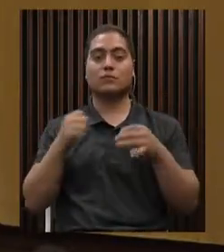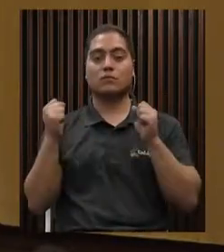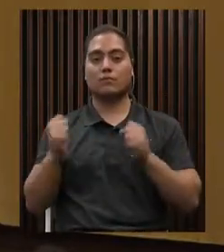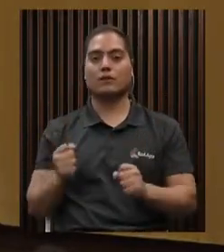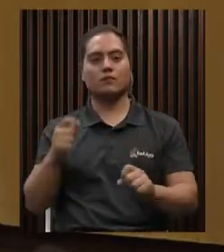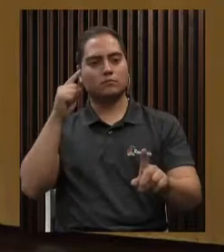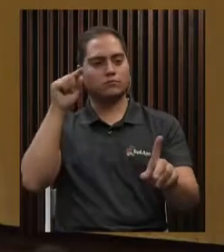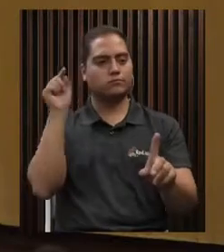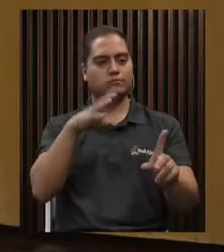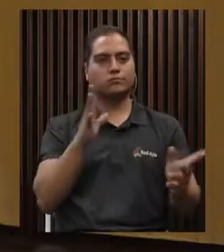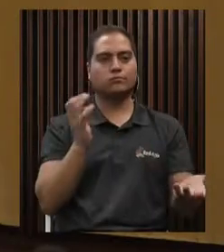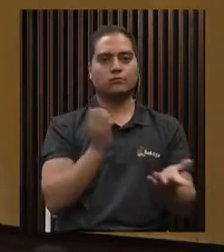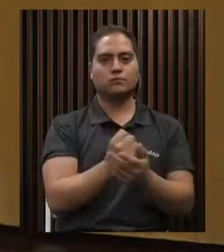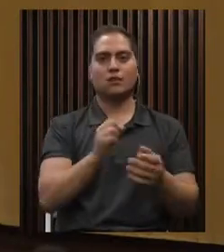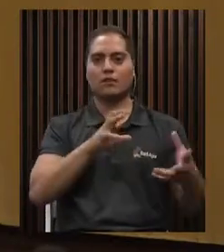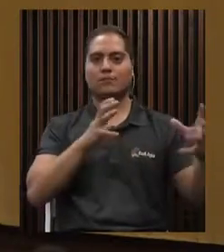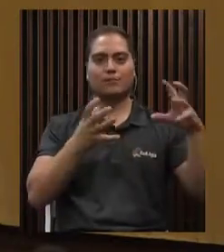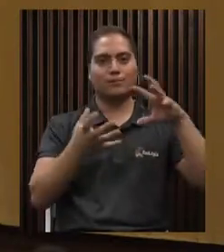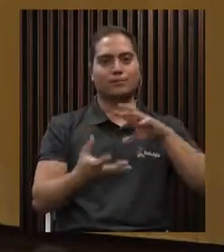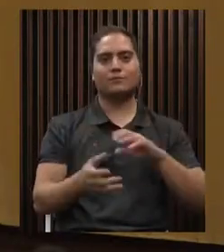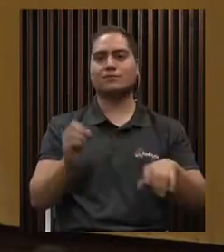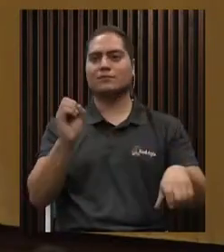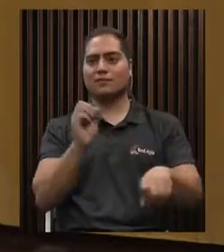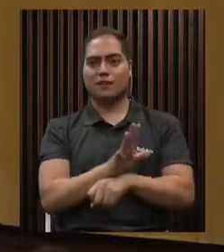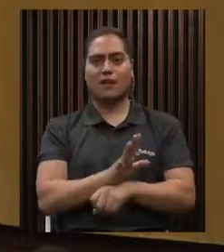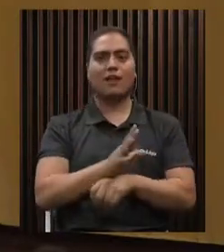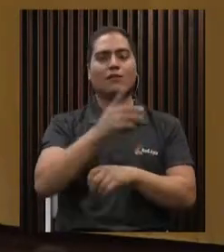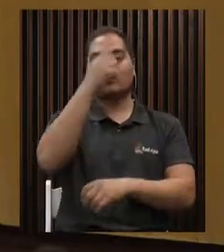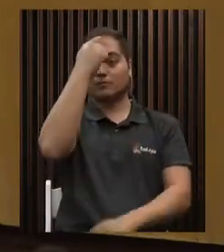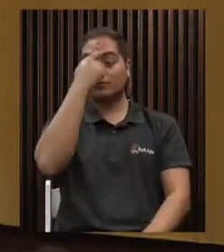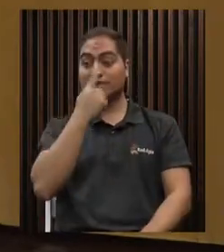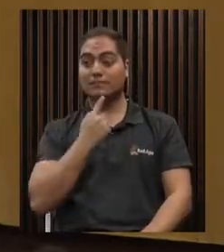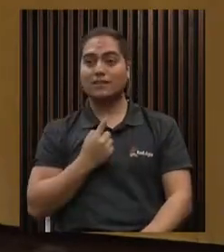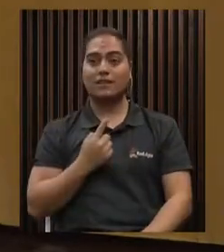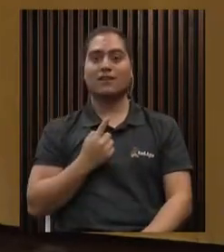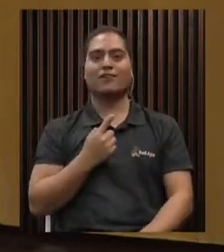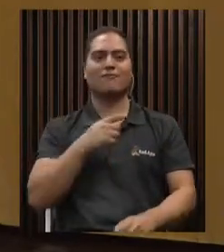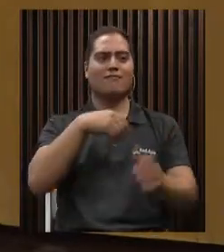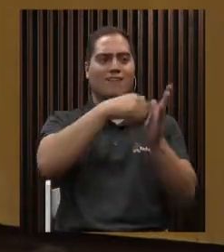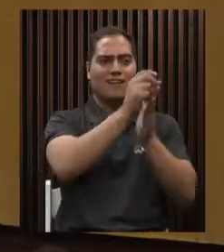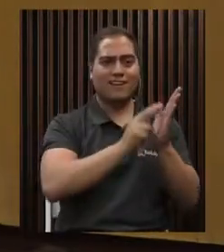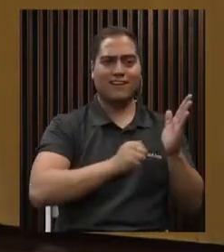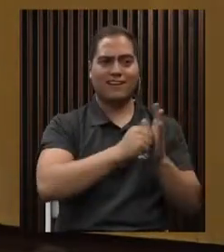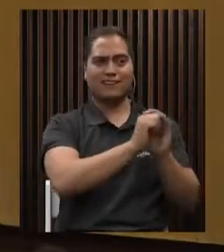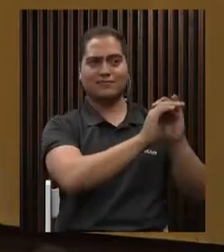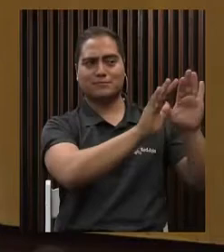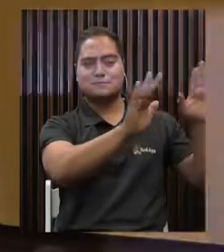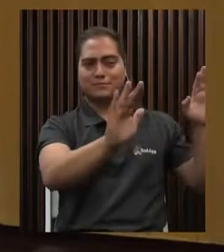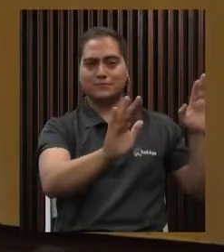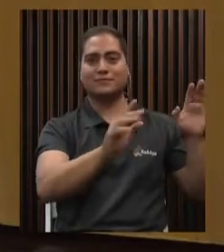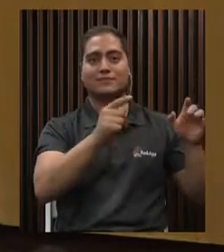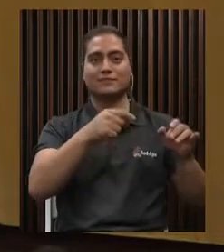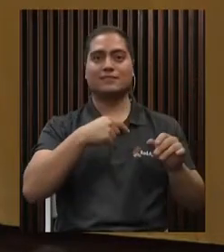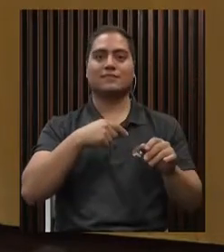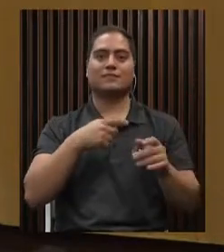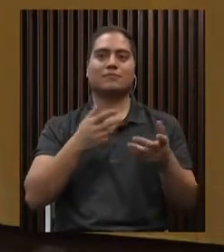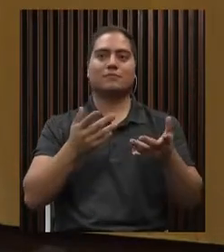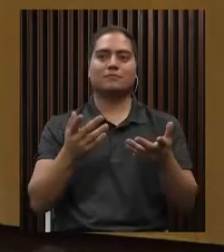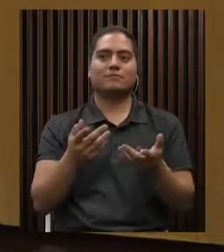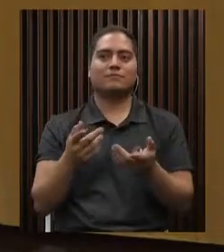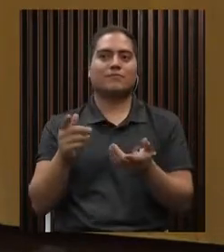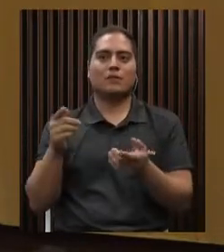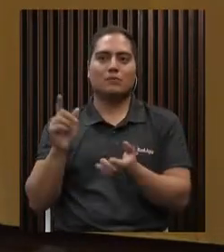llegar a este mundo del teatro, de los museos, de las galerías de arte, desde un espectro bastante poco